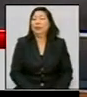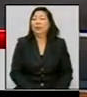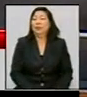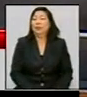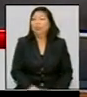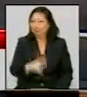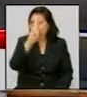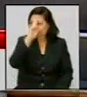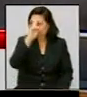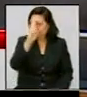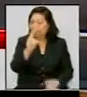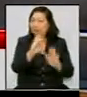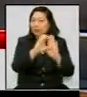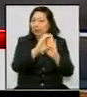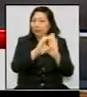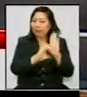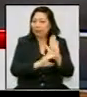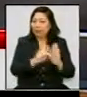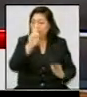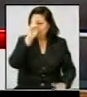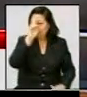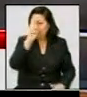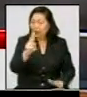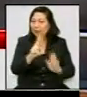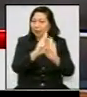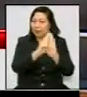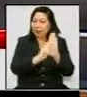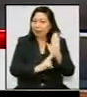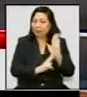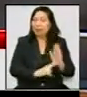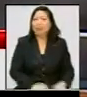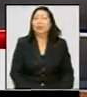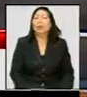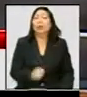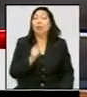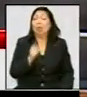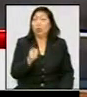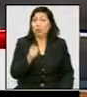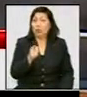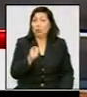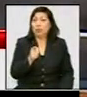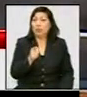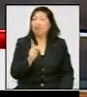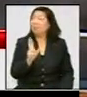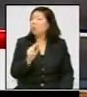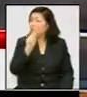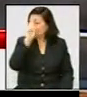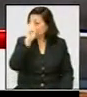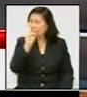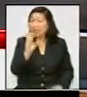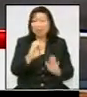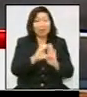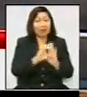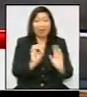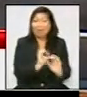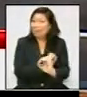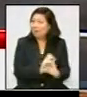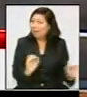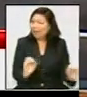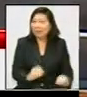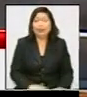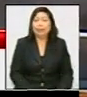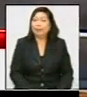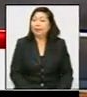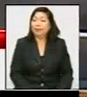que respetar la Constitución, hay que respetar el reglamento, y usted en estos momentos no lo está haciendo.